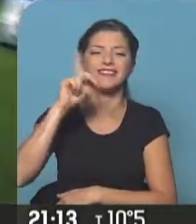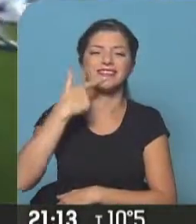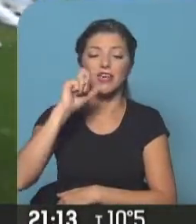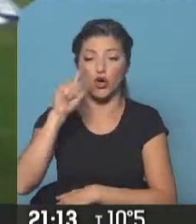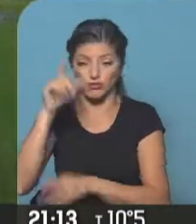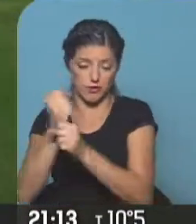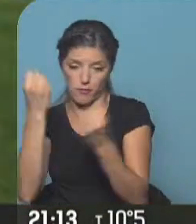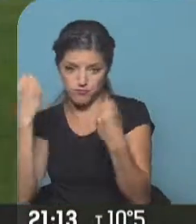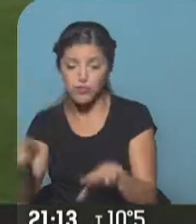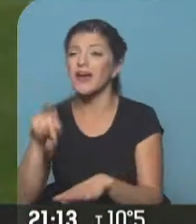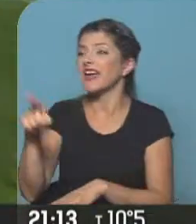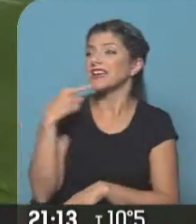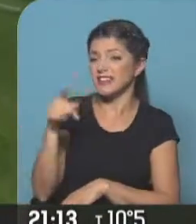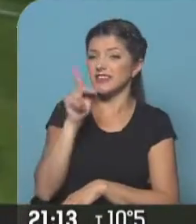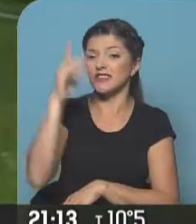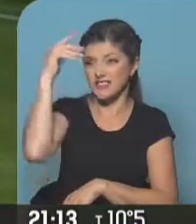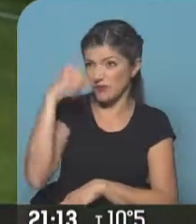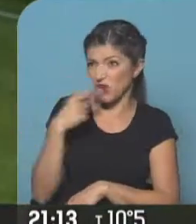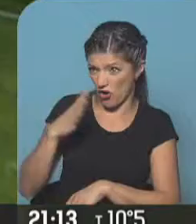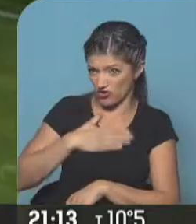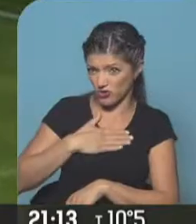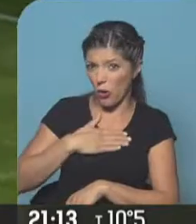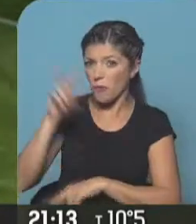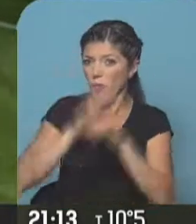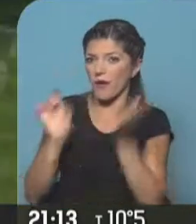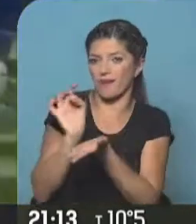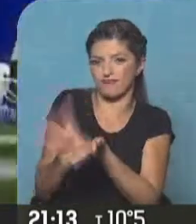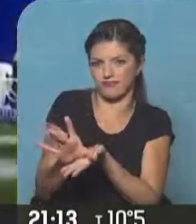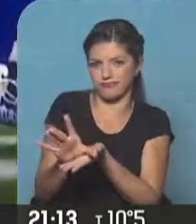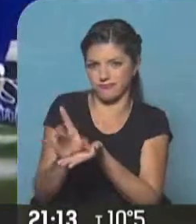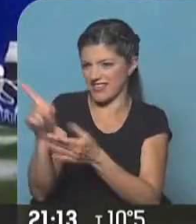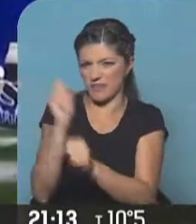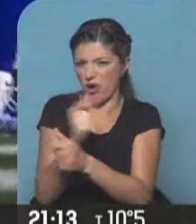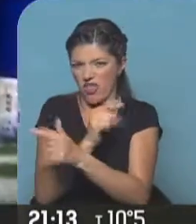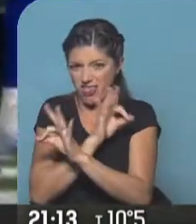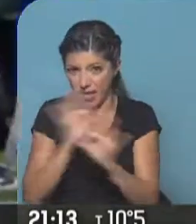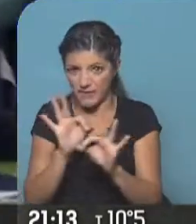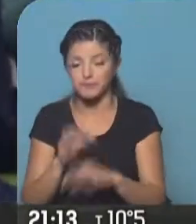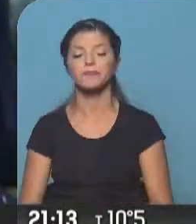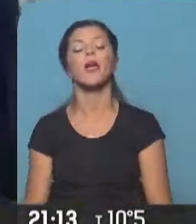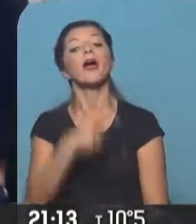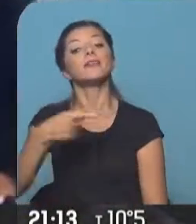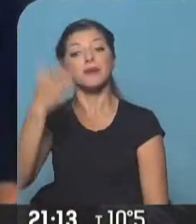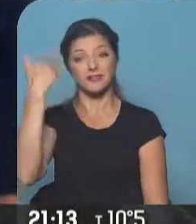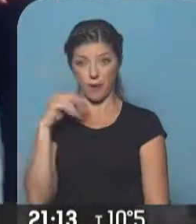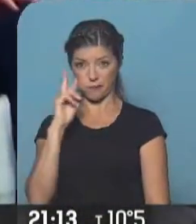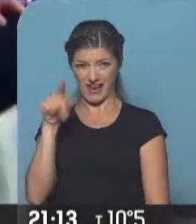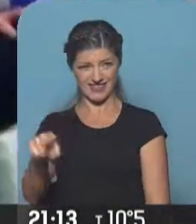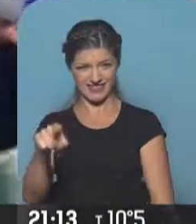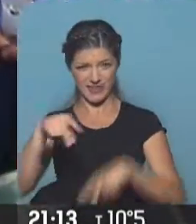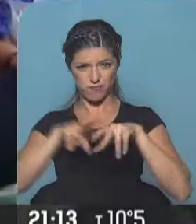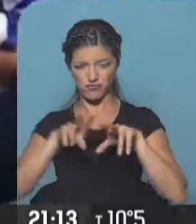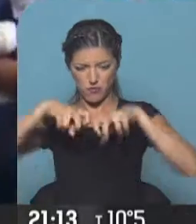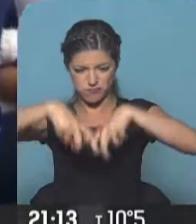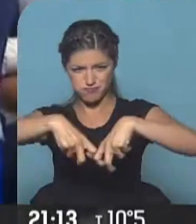dijo: lo perdió por mí, yo me ocupé de que sea un desocupado. En las últimas semanas esta imagen se ha repetido muchísimo. Estos